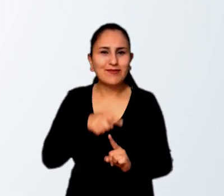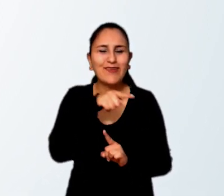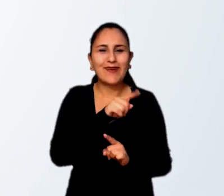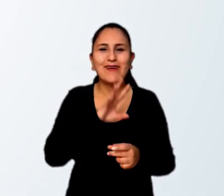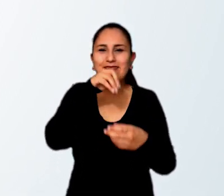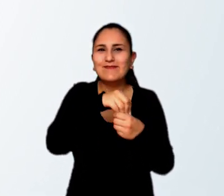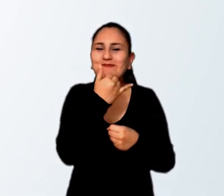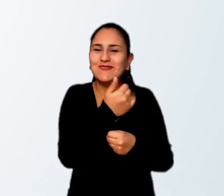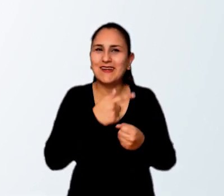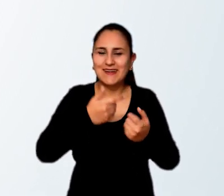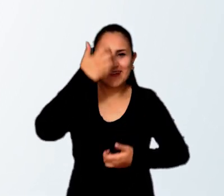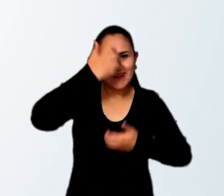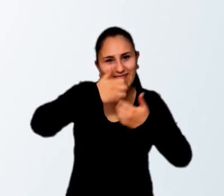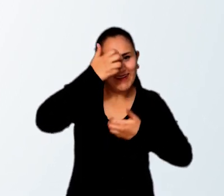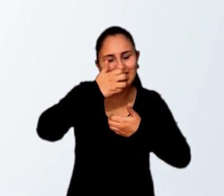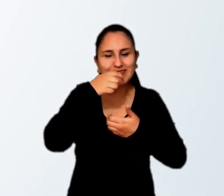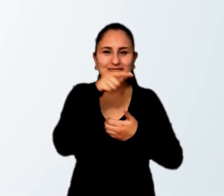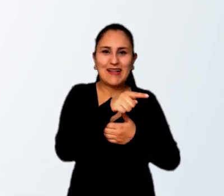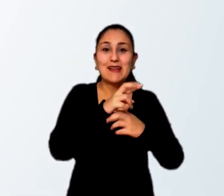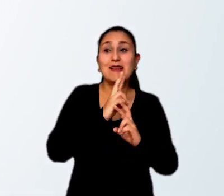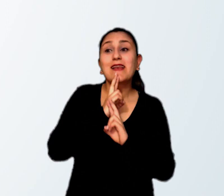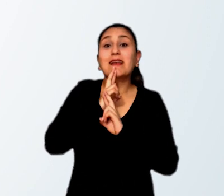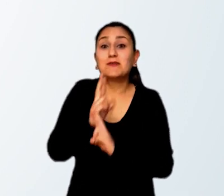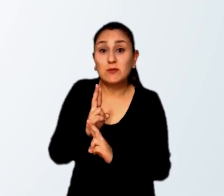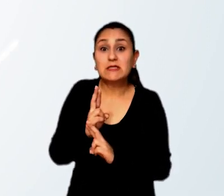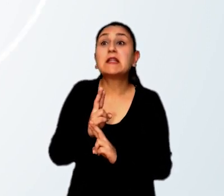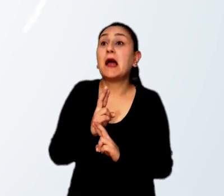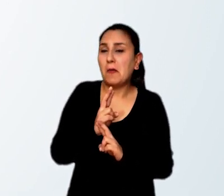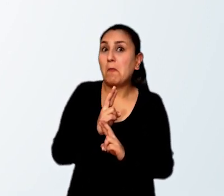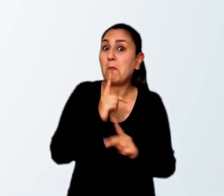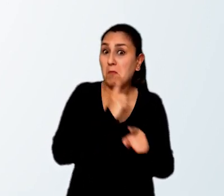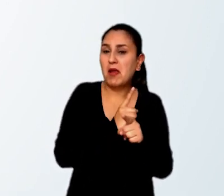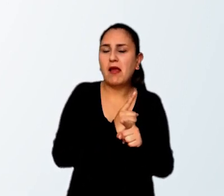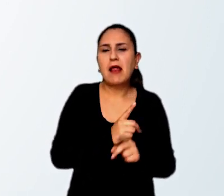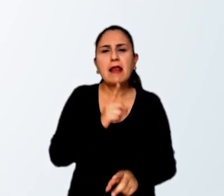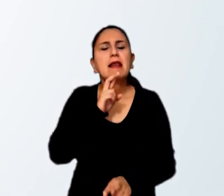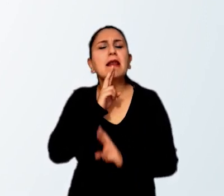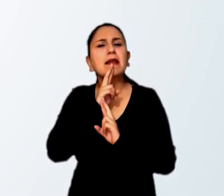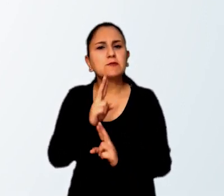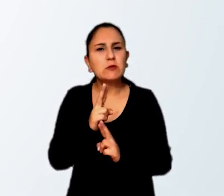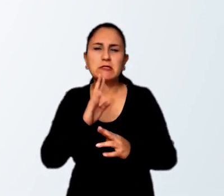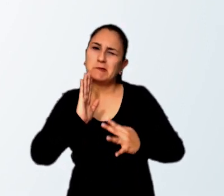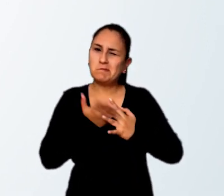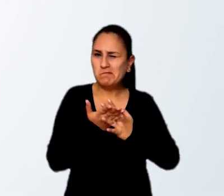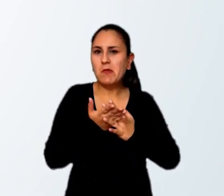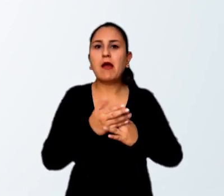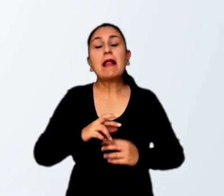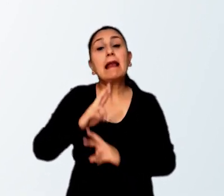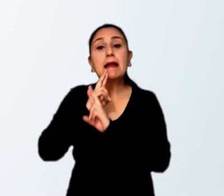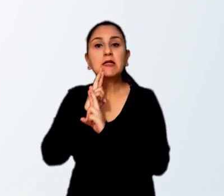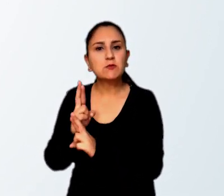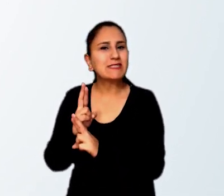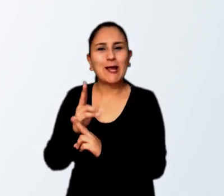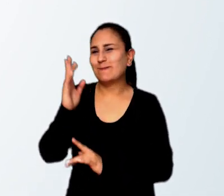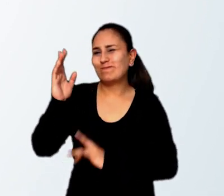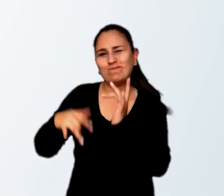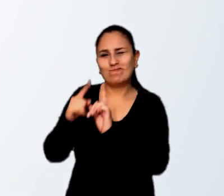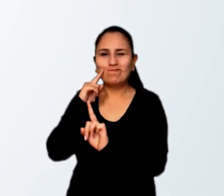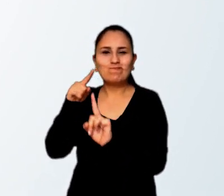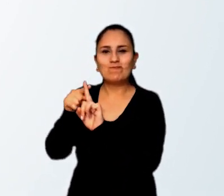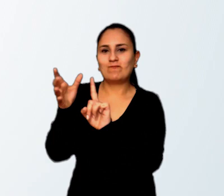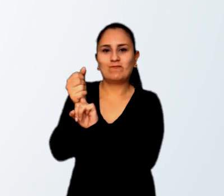valoraciones respuesta esperada respuesta parcial a lo esperado y respuesta que no alcanza el objetivo